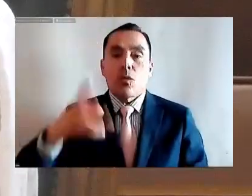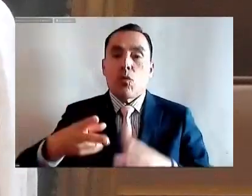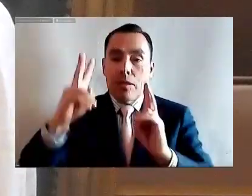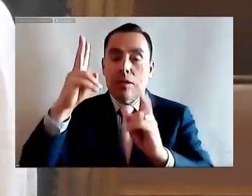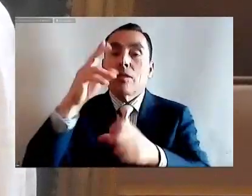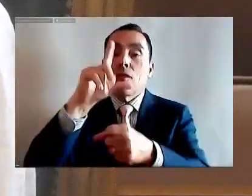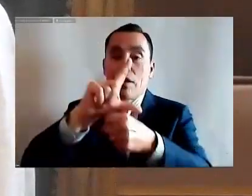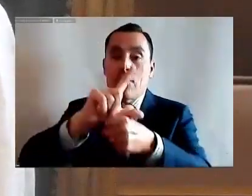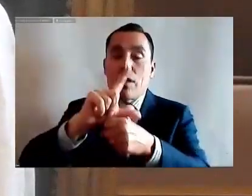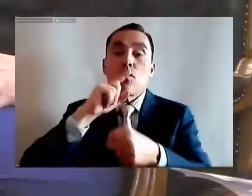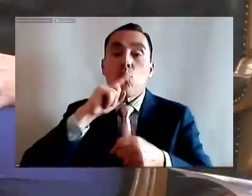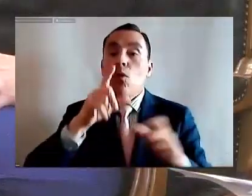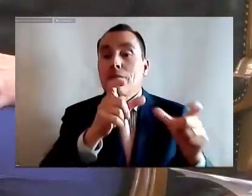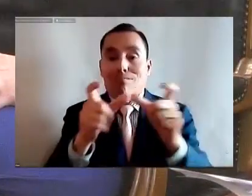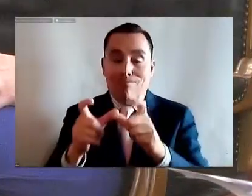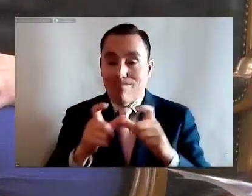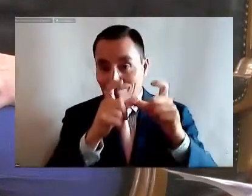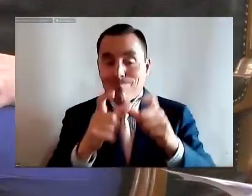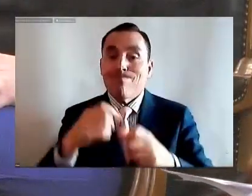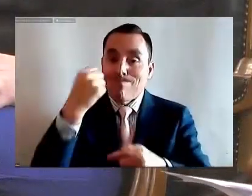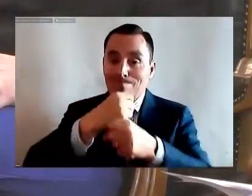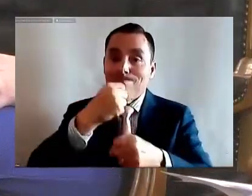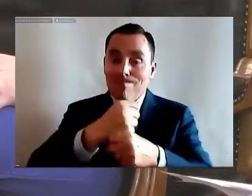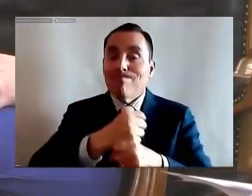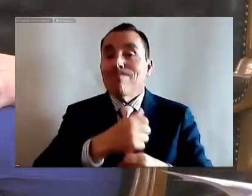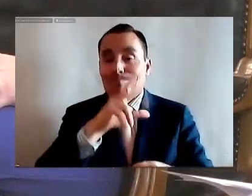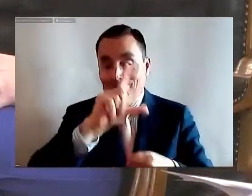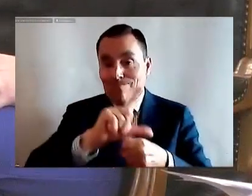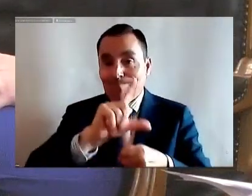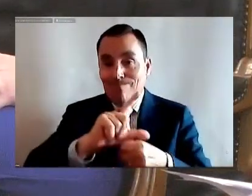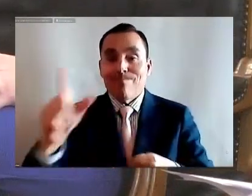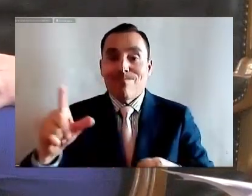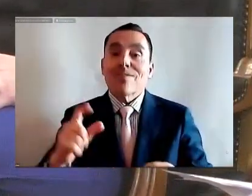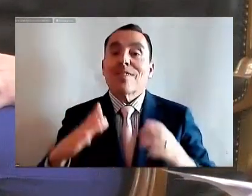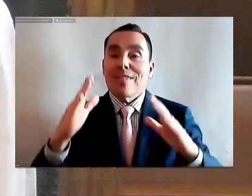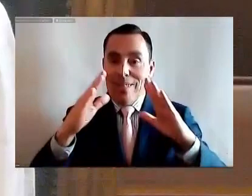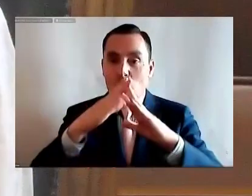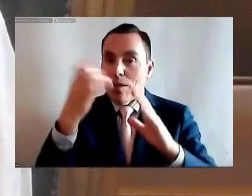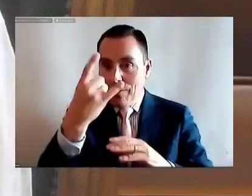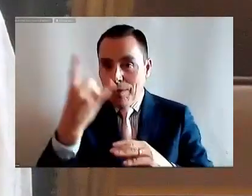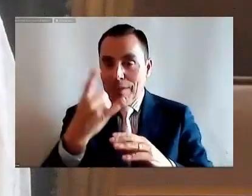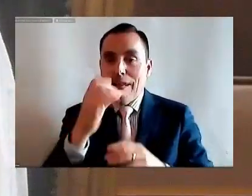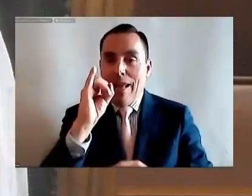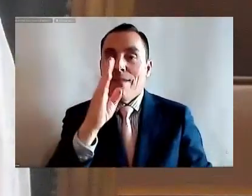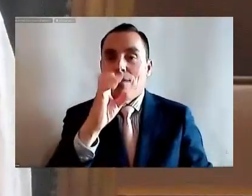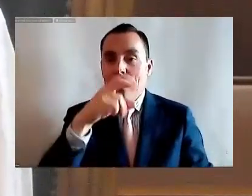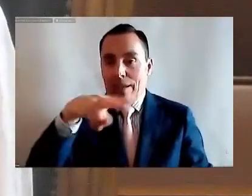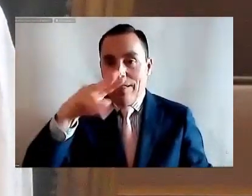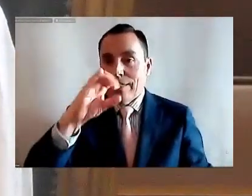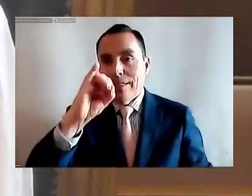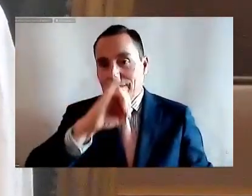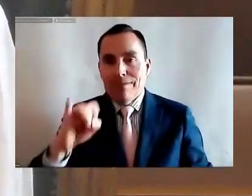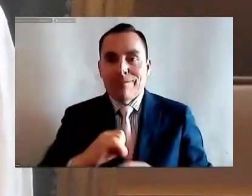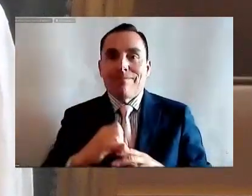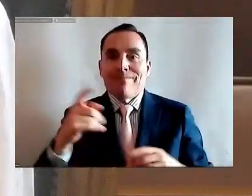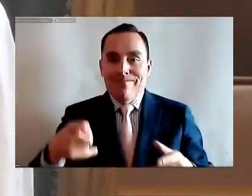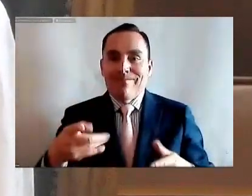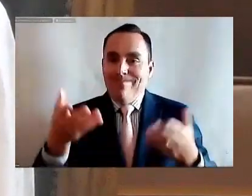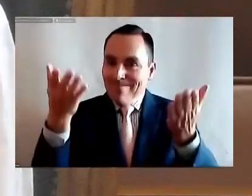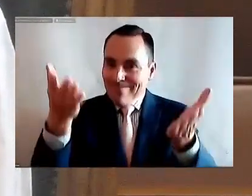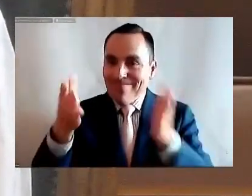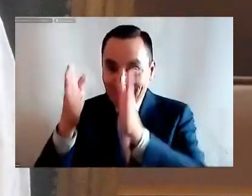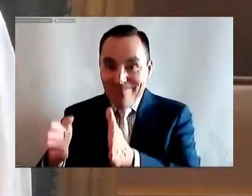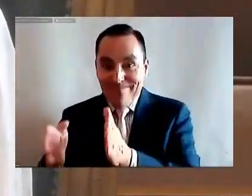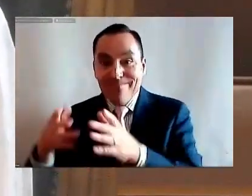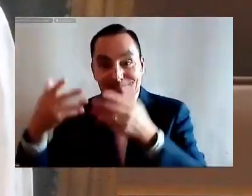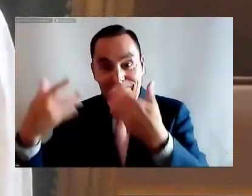Social de dicha Casa de Estudios Superiores. Bueno, el contexto de este panel está